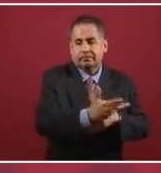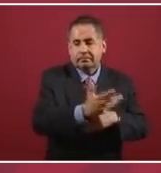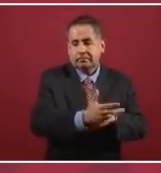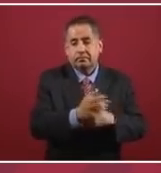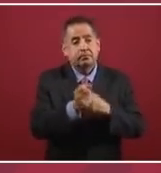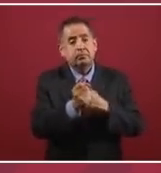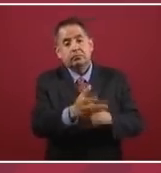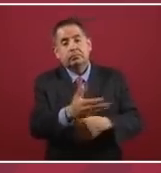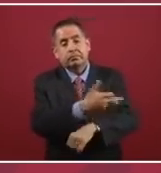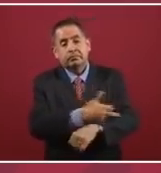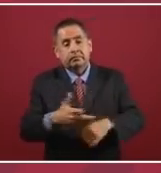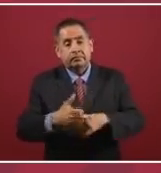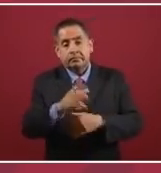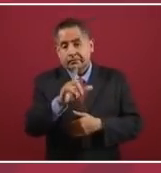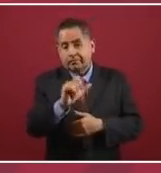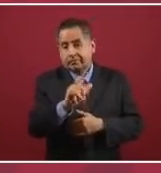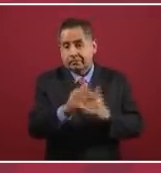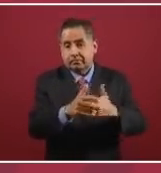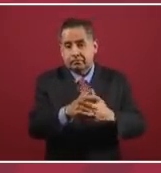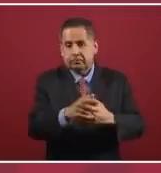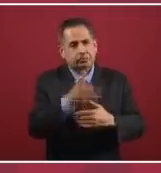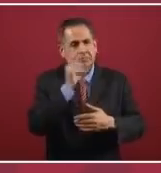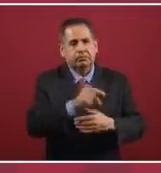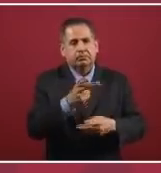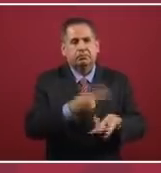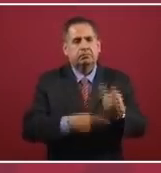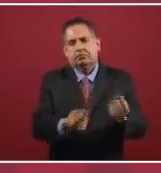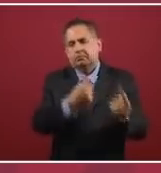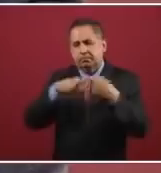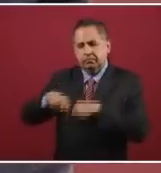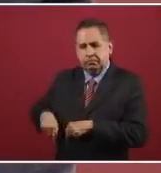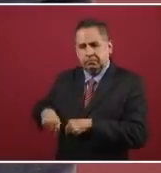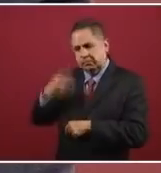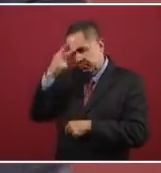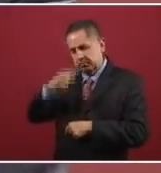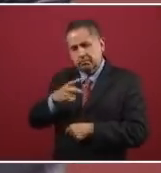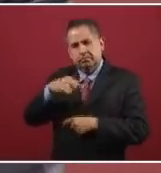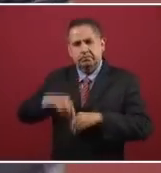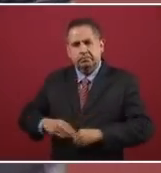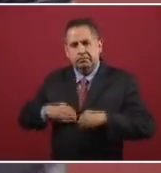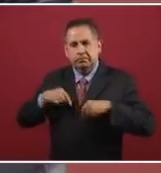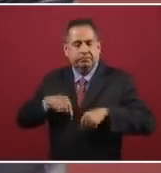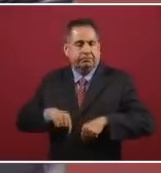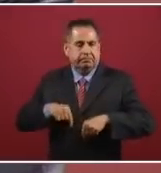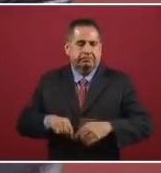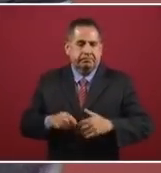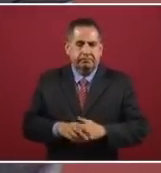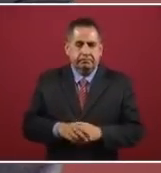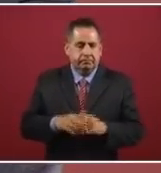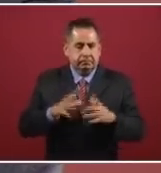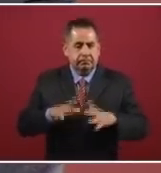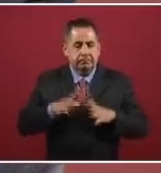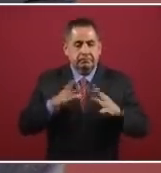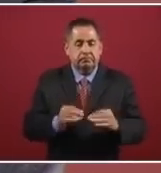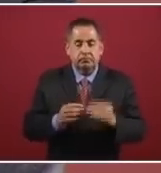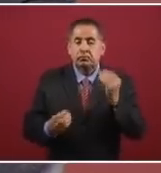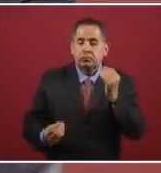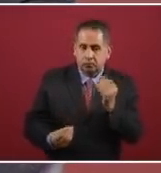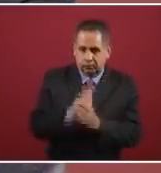familias de Laredo se pasan de este lado del río y fundan Nuevo